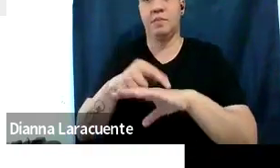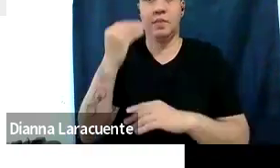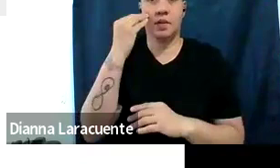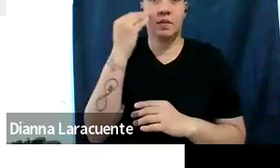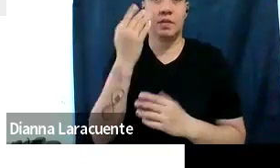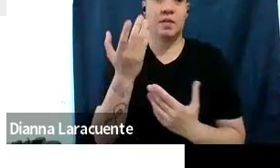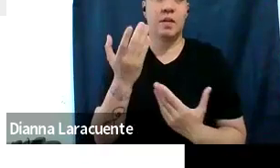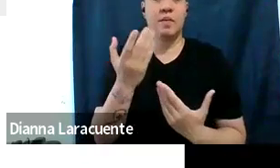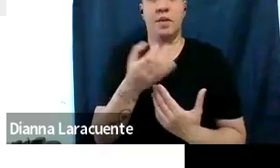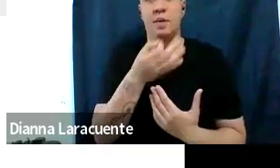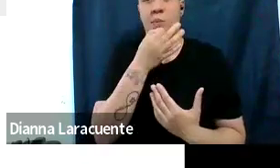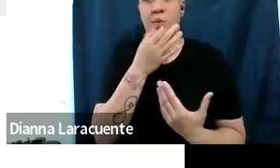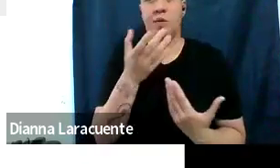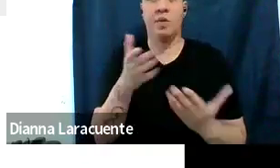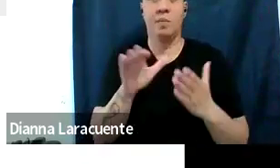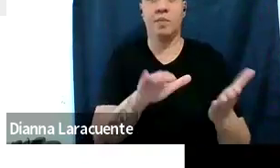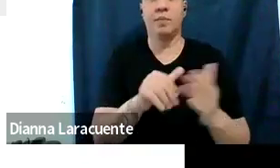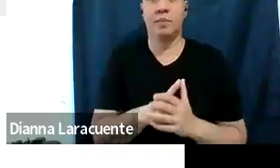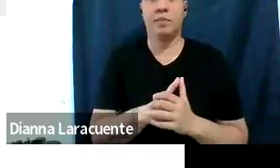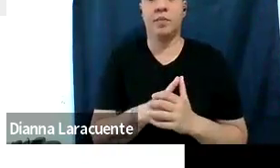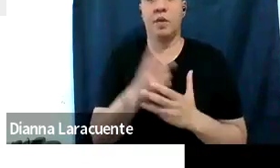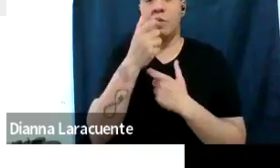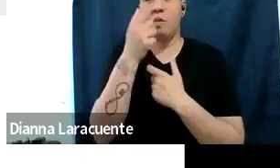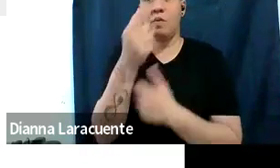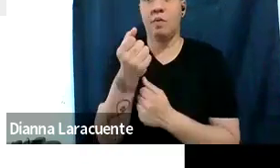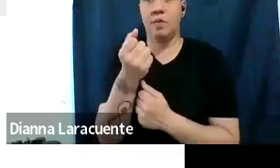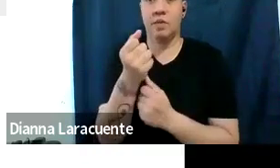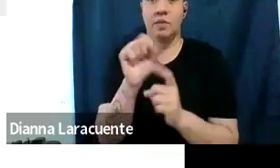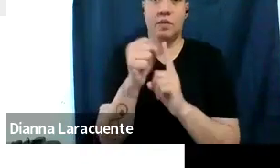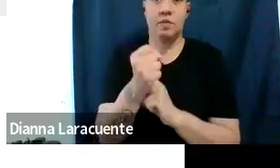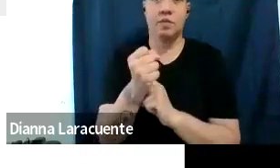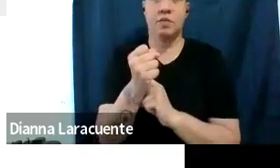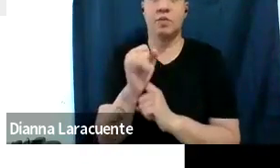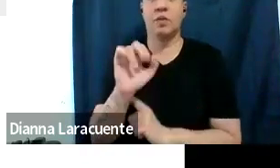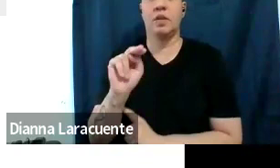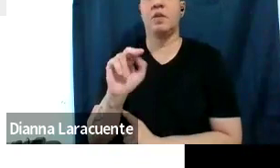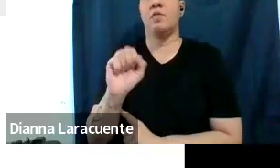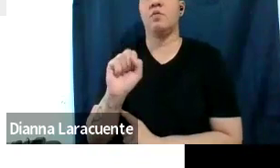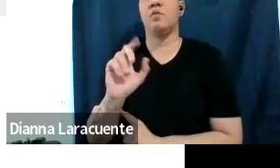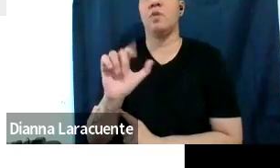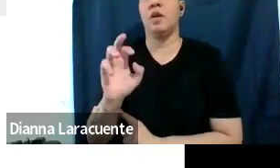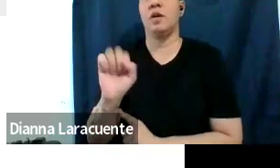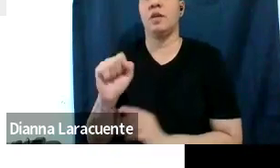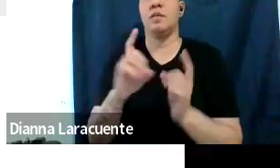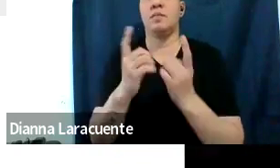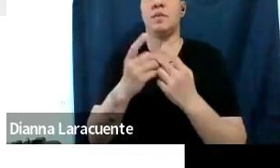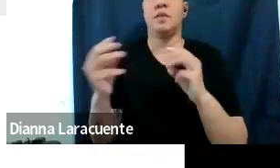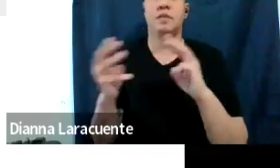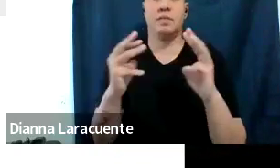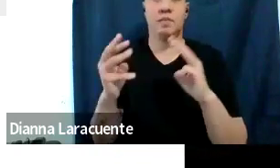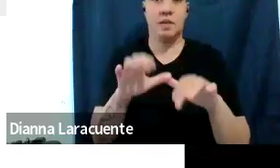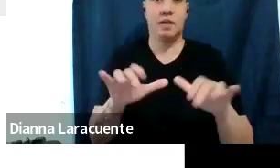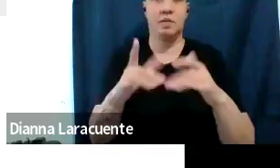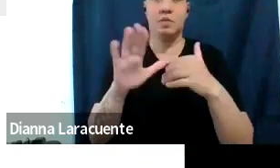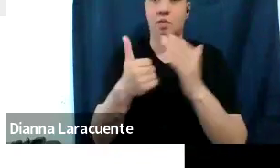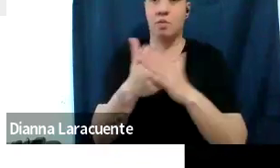de muerte. Y a su confianza en que el negociado de asuntos insulares y departamento de guerra harían todo lo que